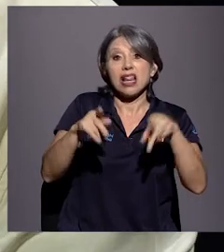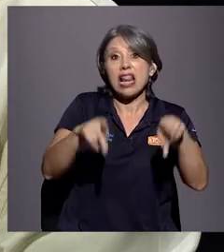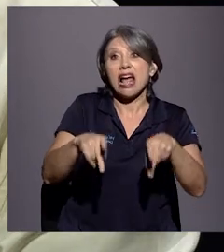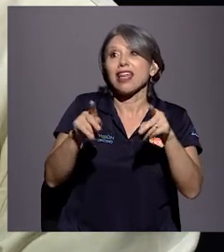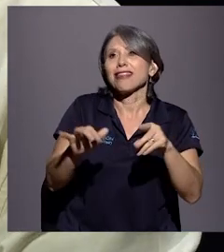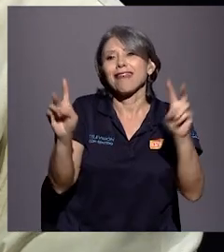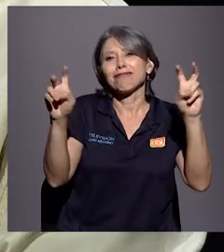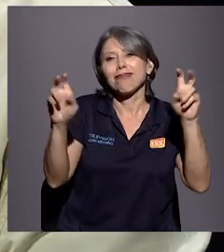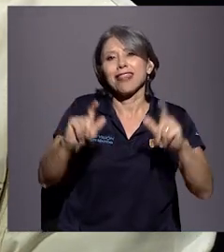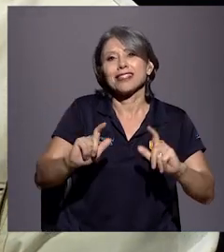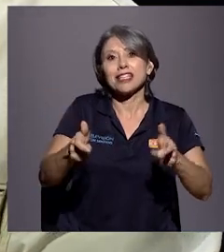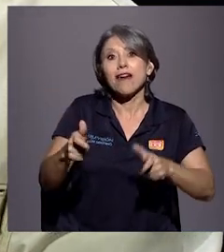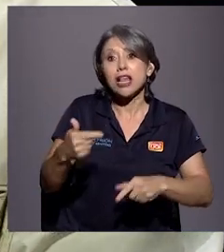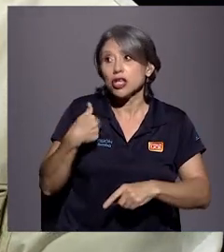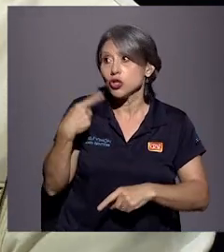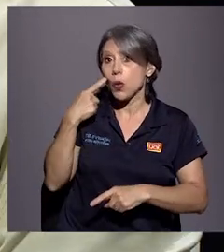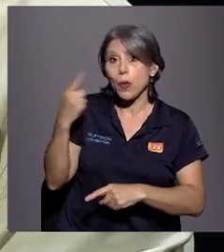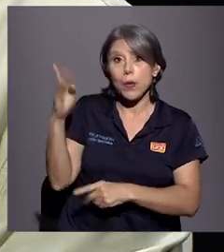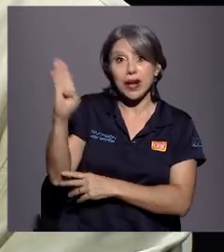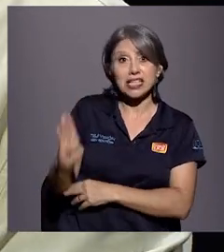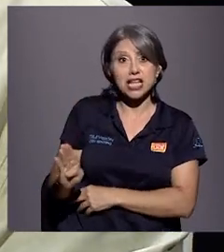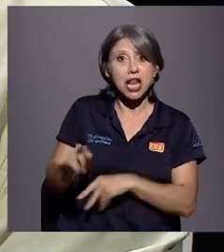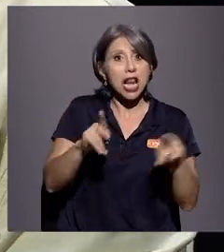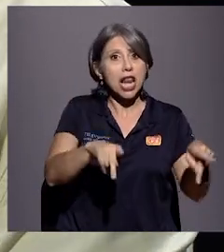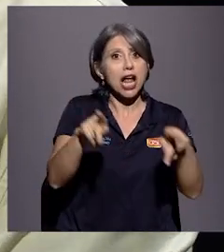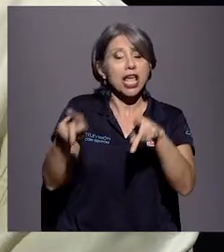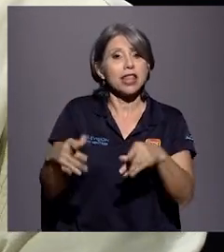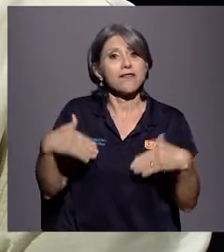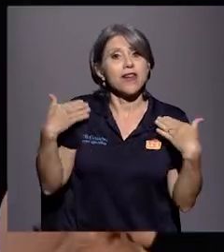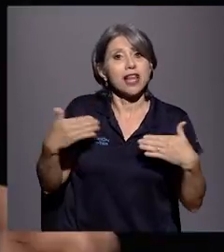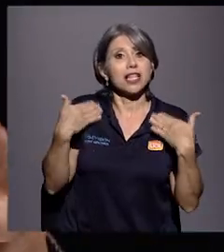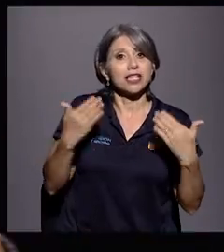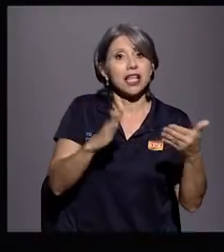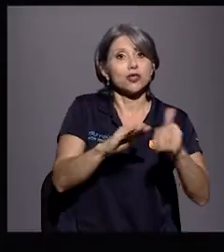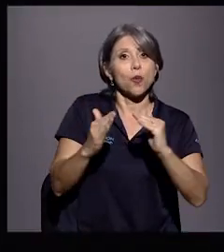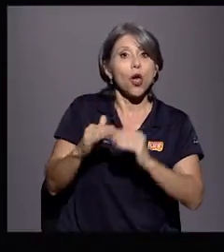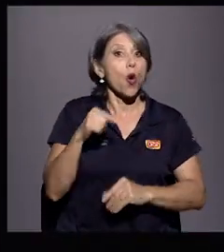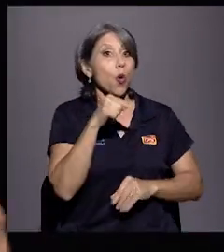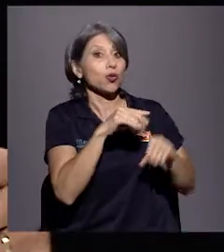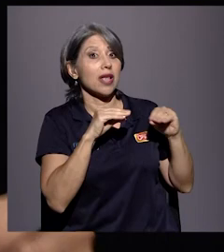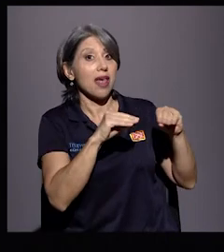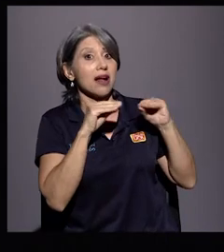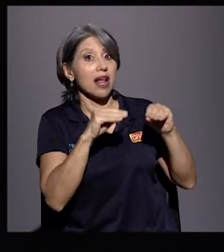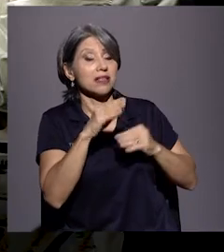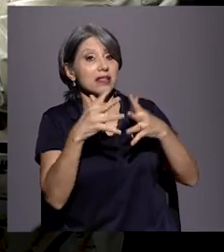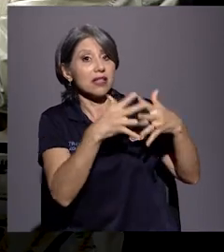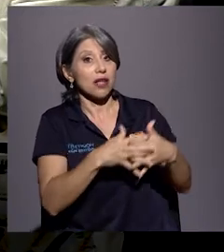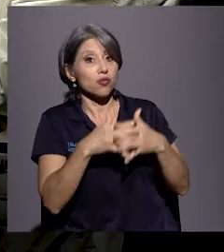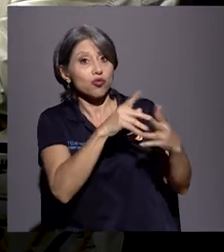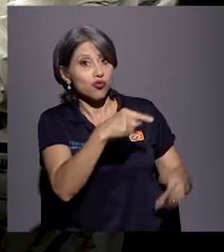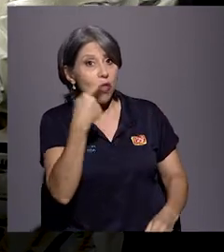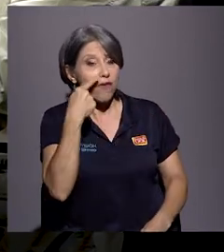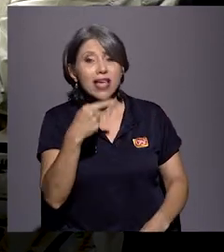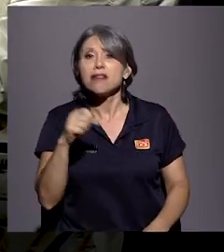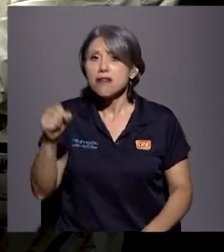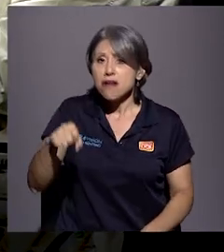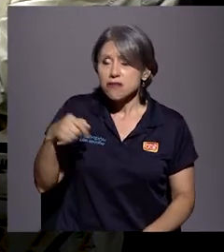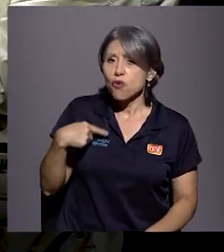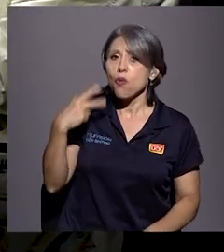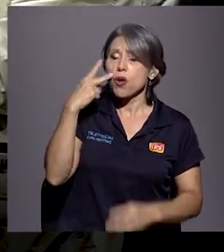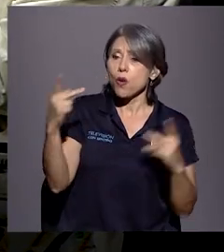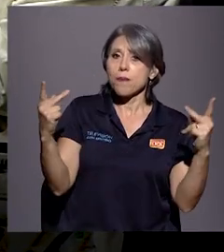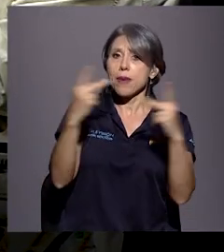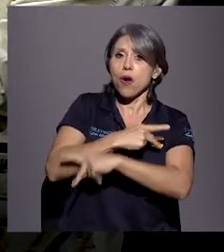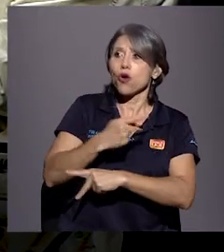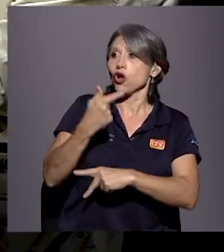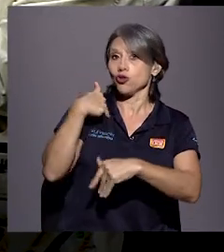de Brasil y veo cómo la gente está feliz en sus comunidades. Lo digo porque usted da clases en Estados Unidos y está viendo eso. Y eso lo veo peor de siempre.